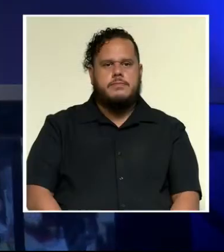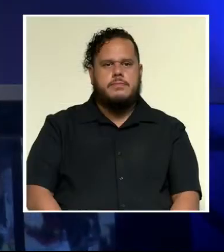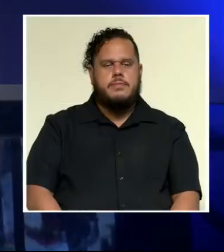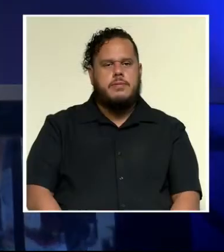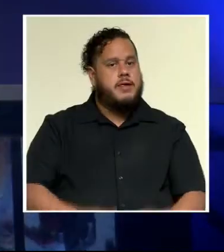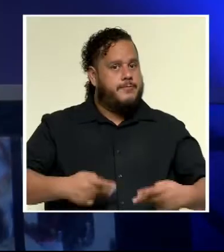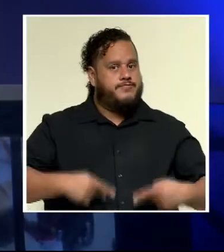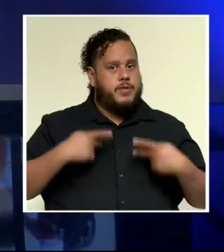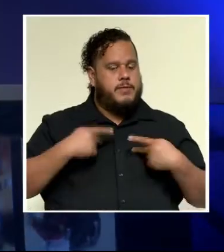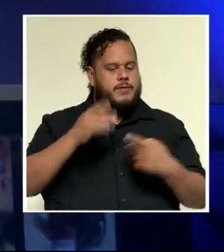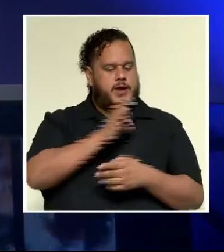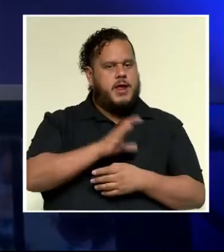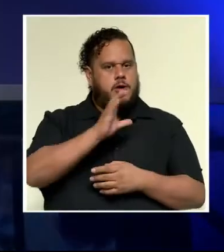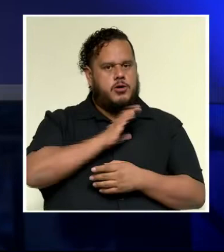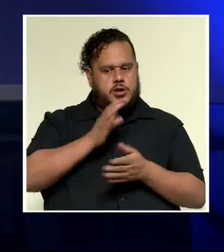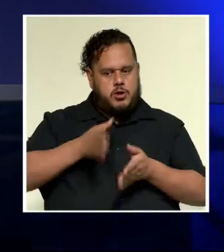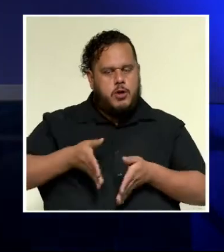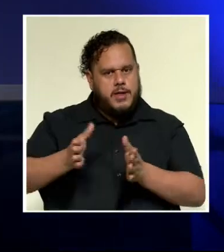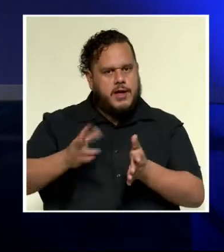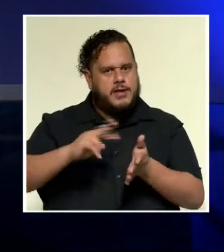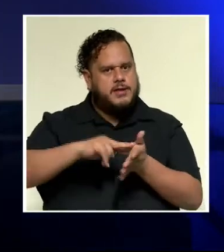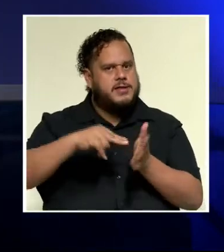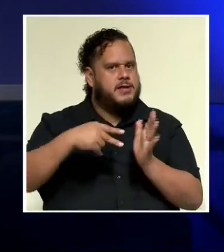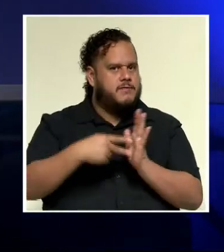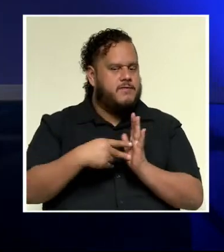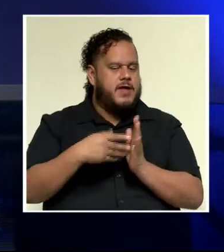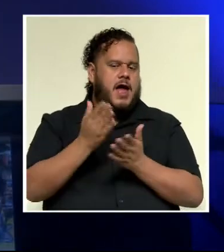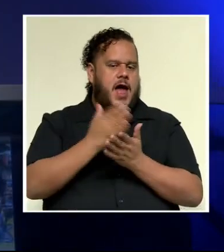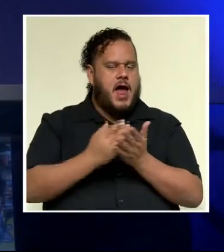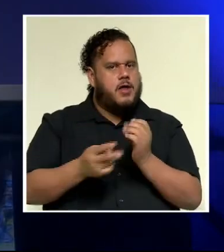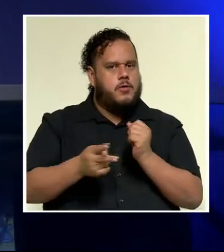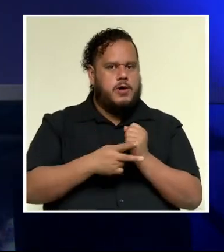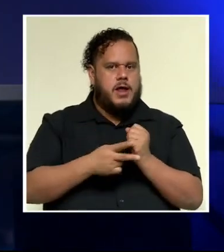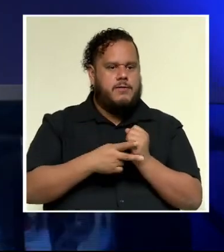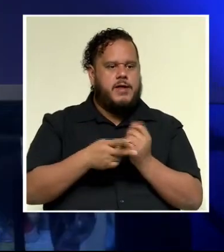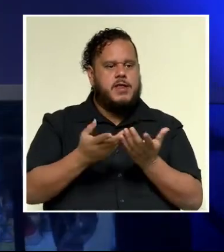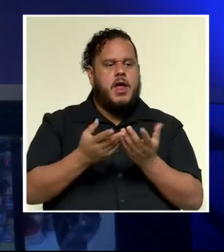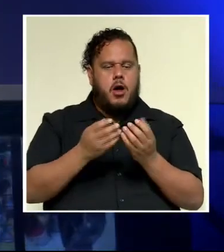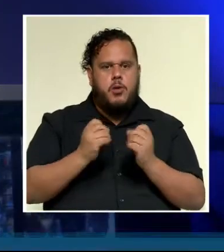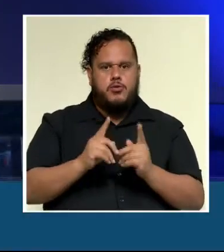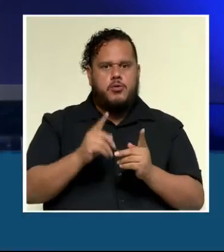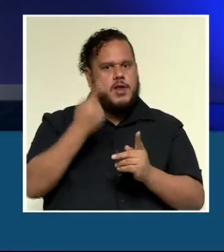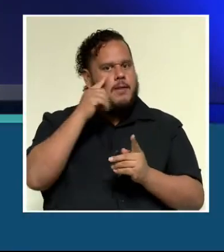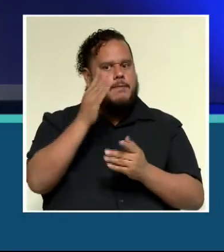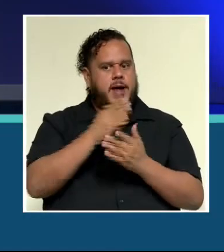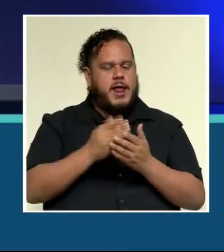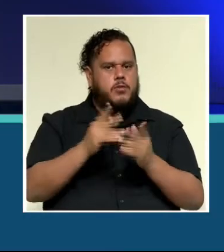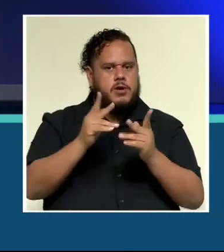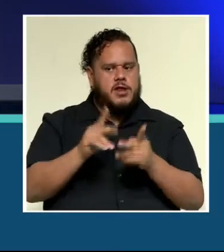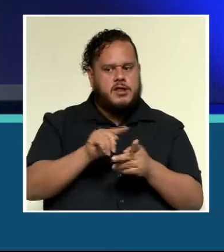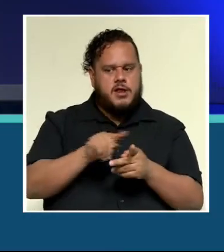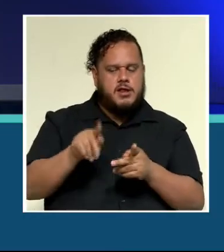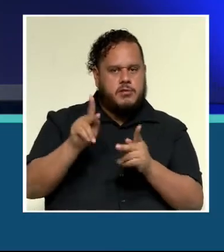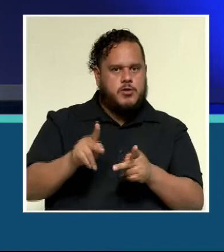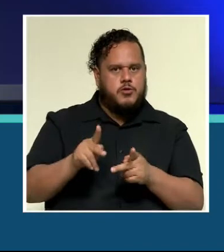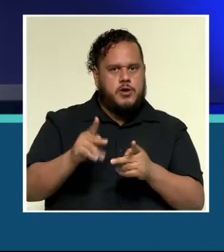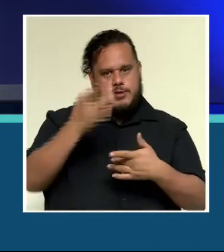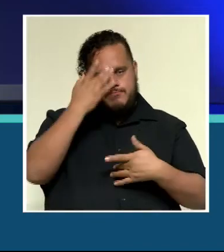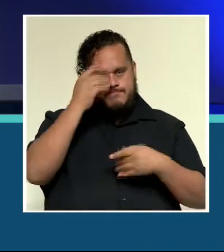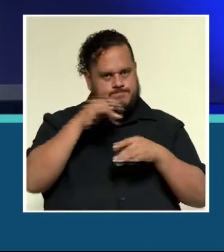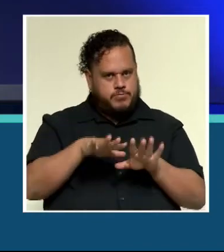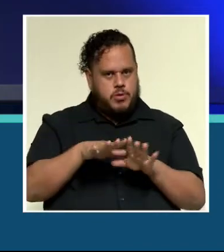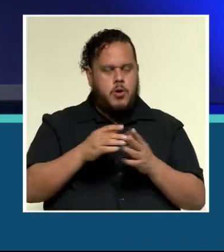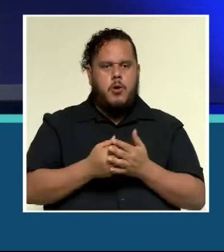Vivir en condición de calle representó una oportunidad para algunos indigentes durante la pandemia. Una iniciativa